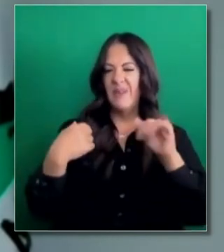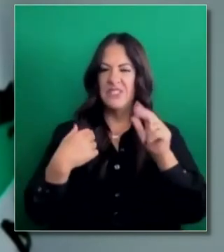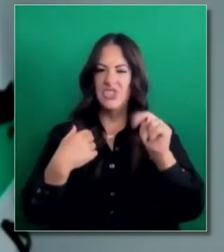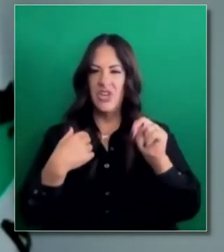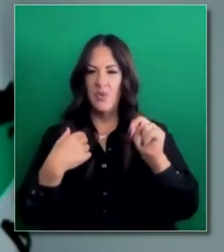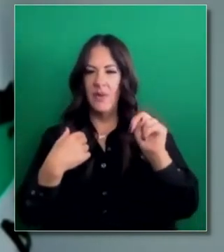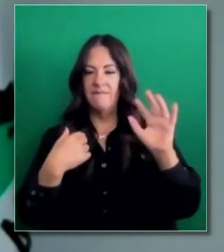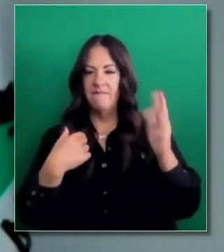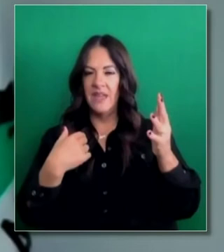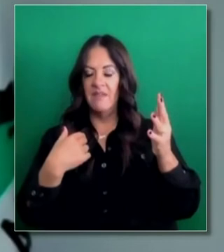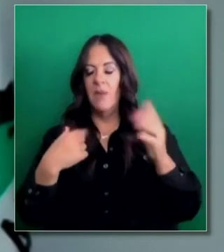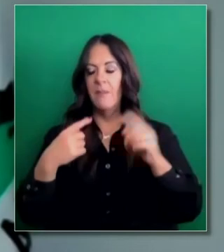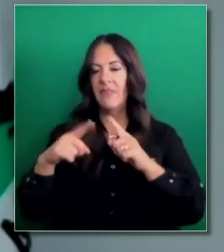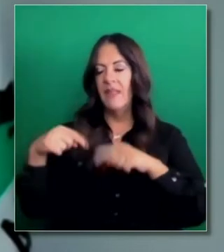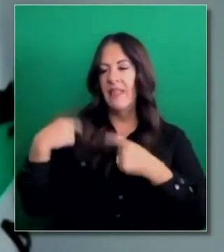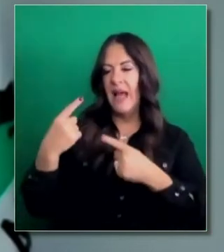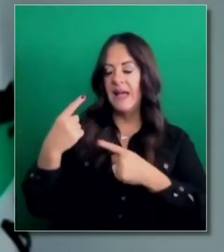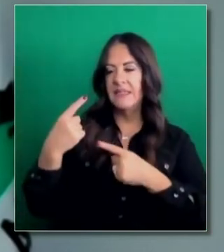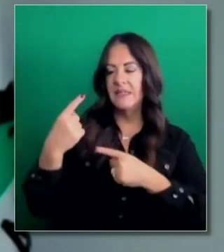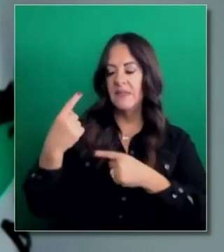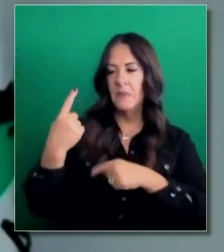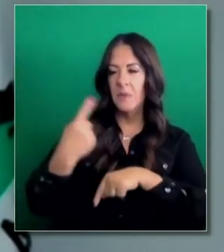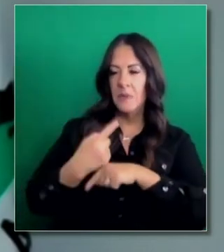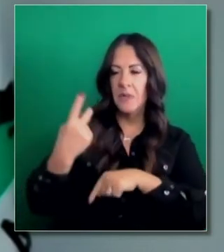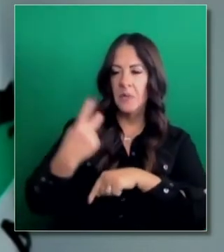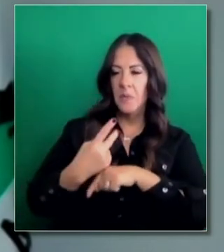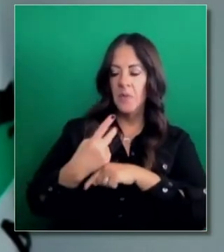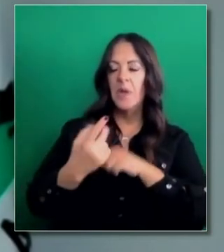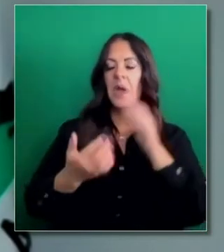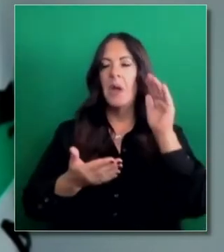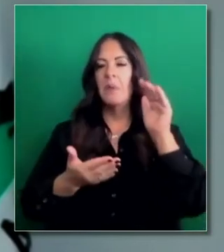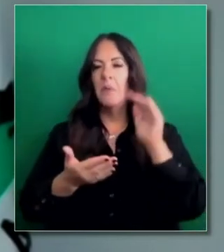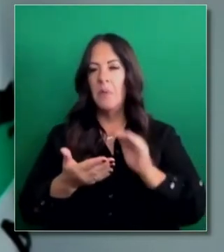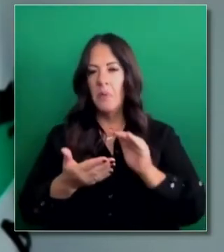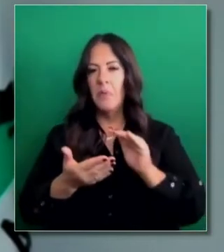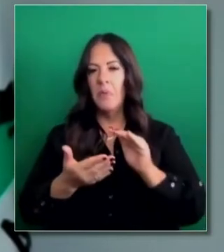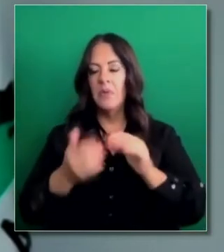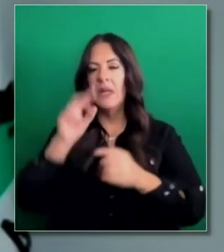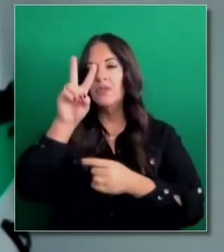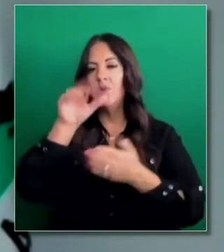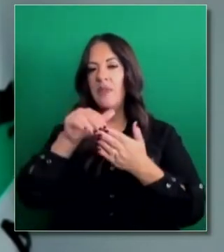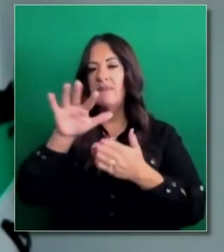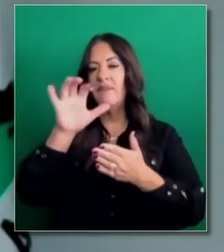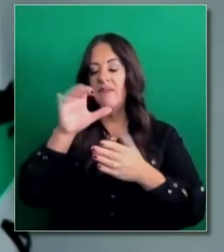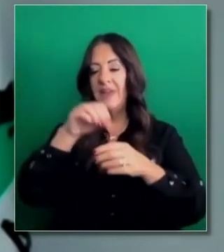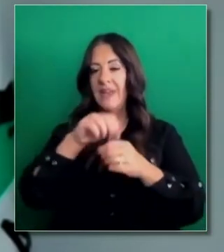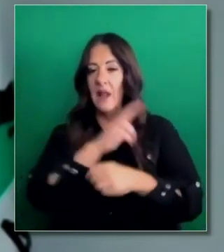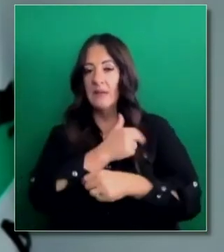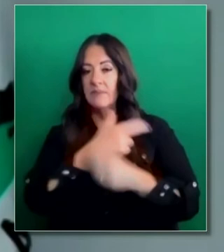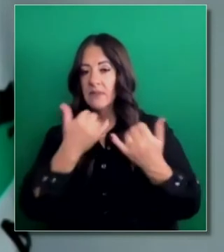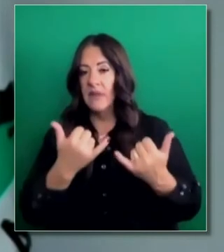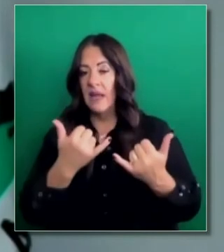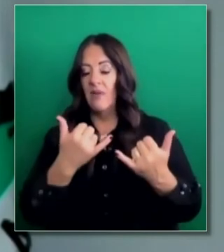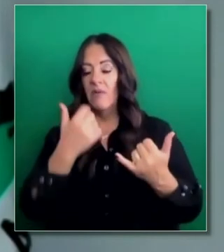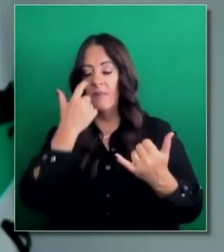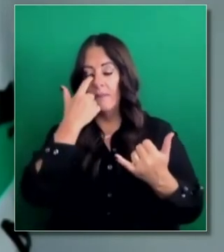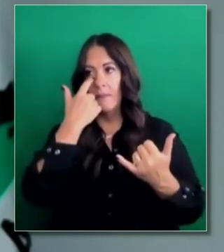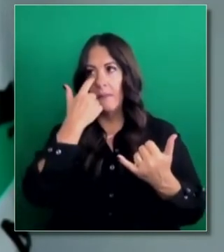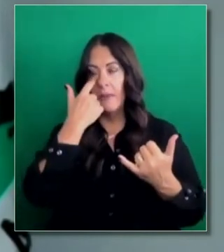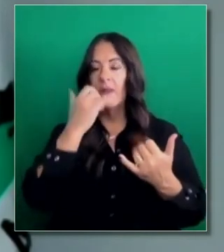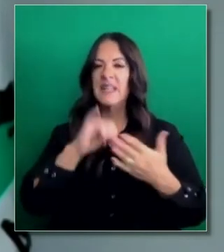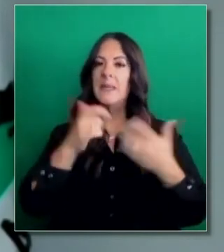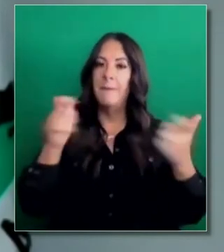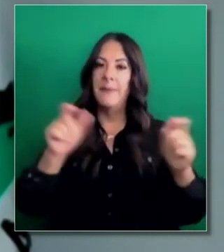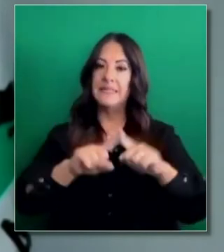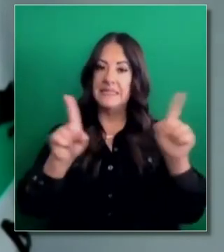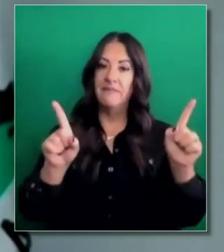días hemos visto bajar esta cifra 2500 admisiones ayer es una diferencia significativa vemos